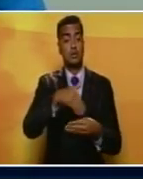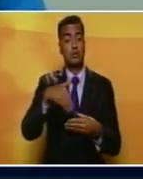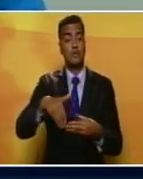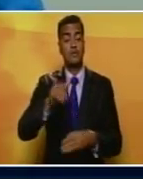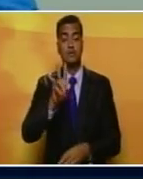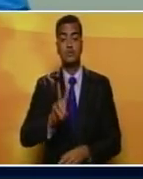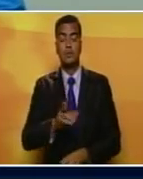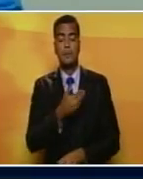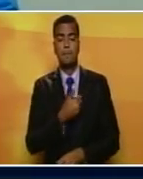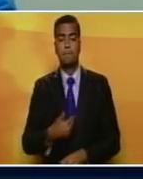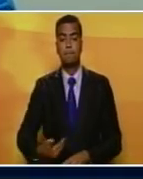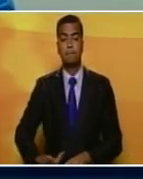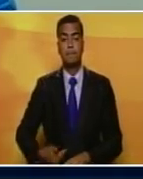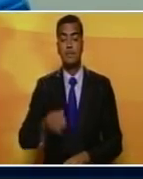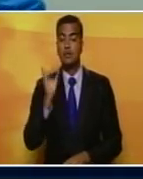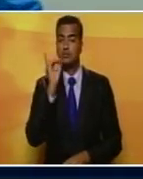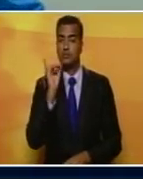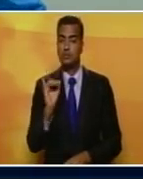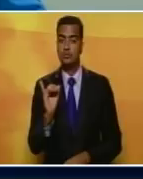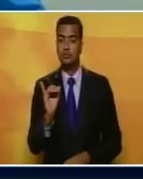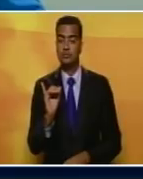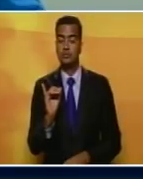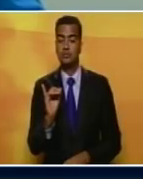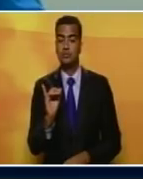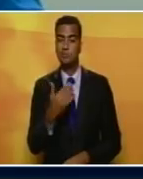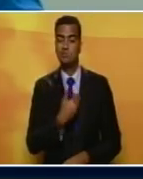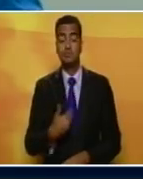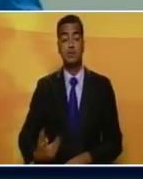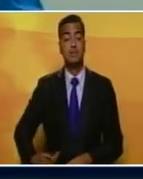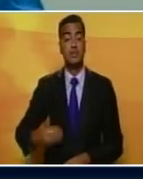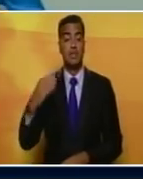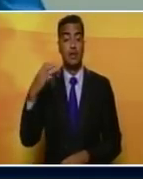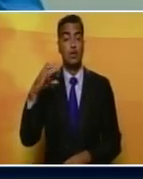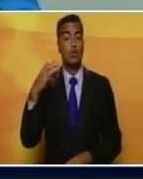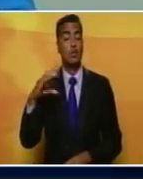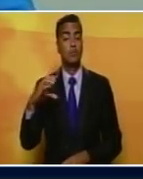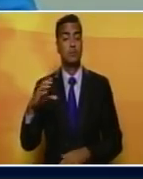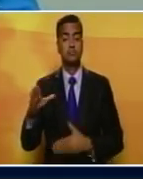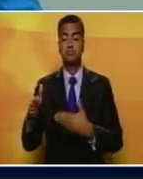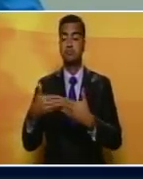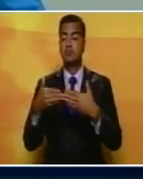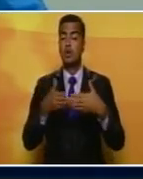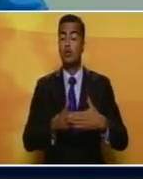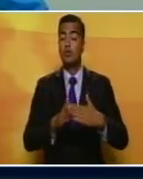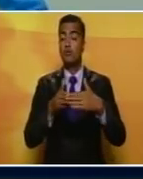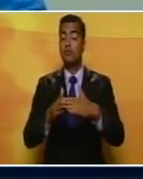preacordado hace más de una semana y conversado y preacordado el día de ayer